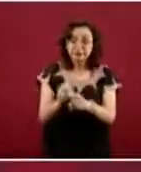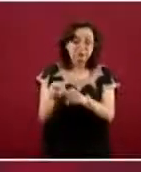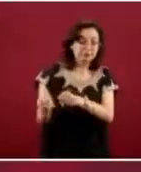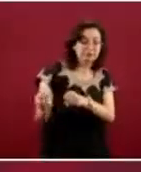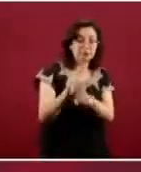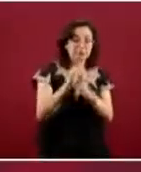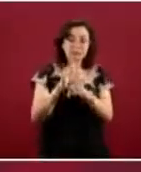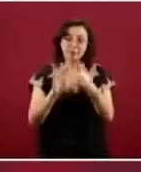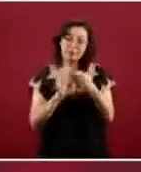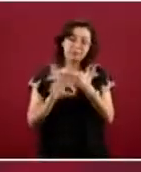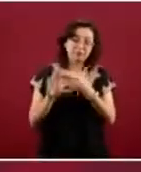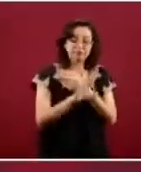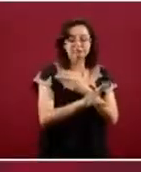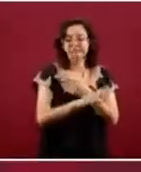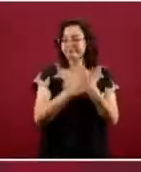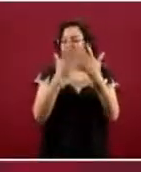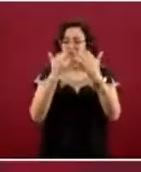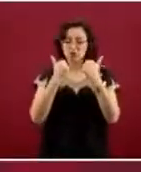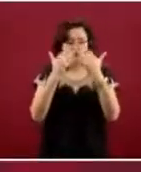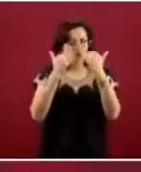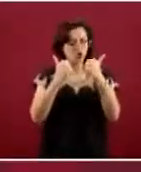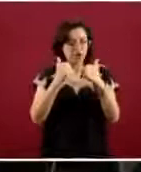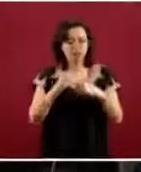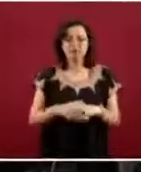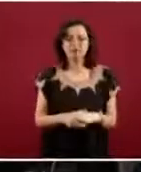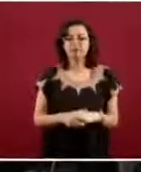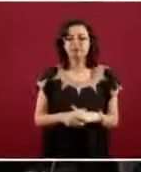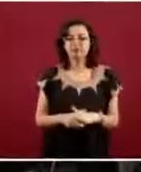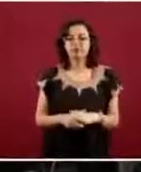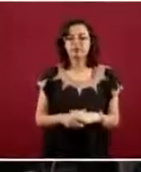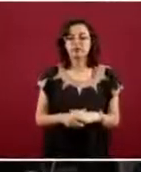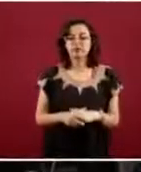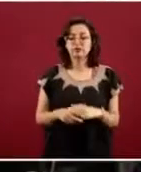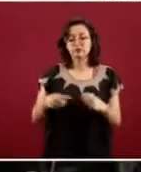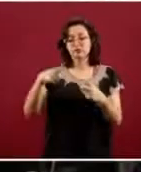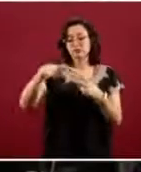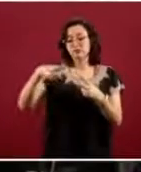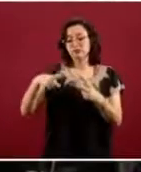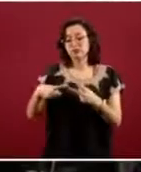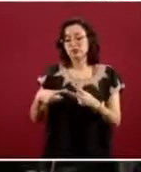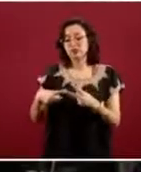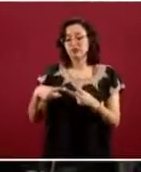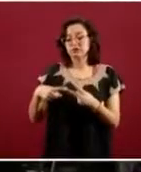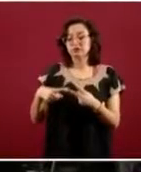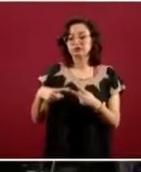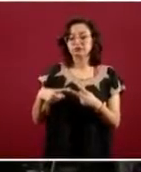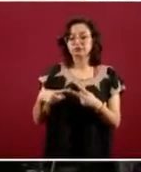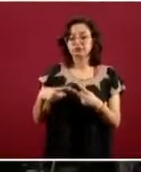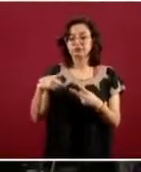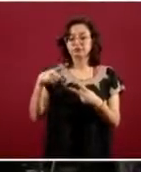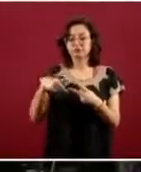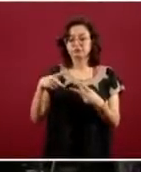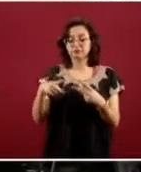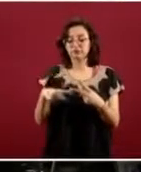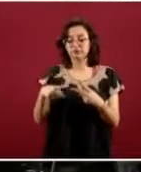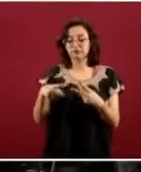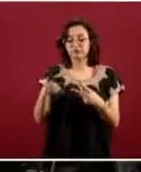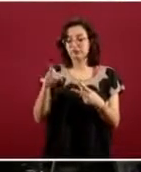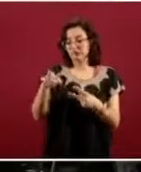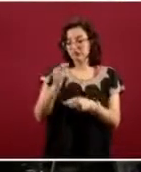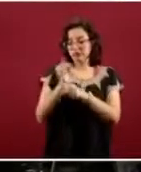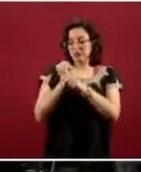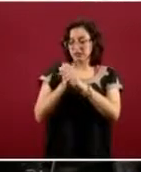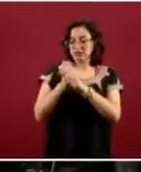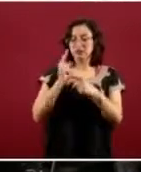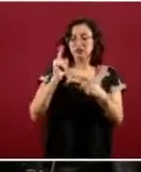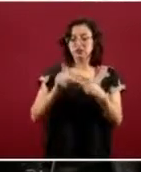reconocido científicamente para tratar el COVID. Sobre los 2 procedimientos que menciona, los productos, el factor